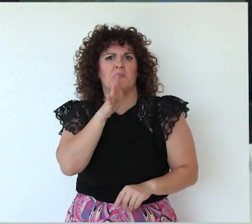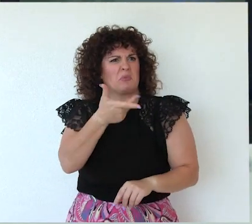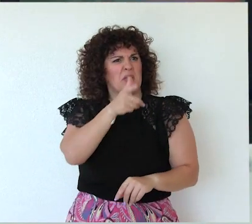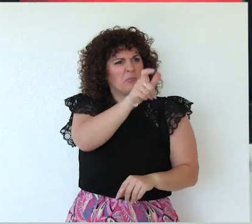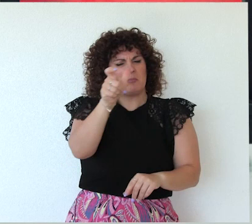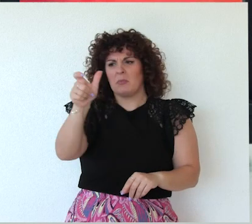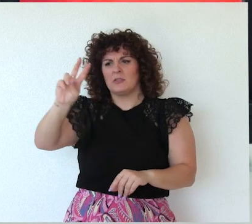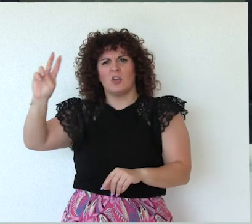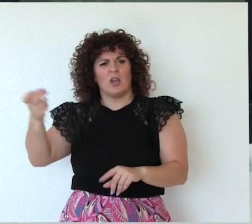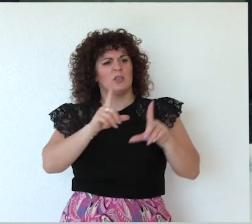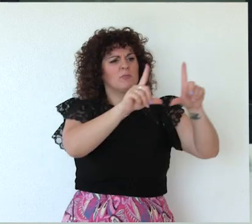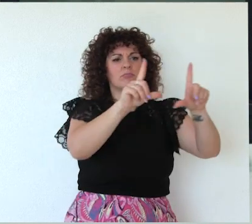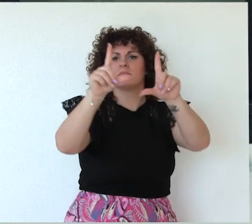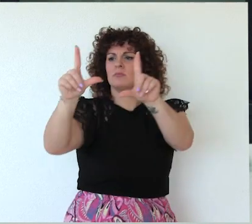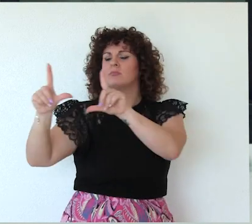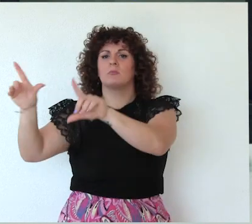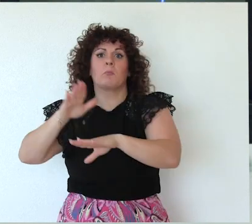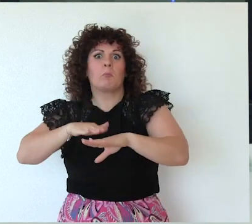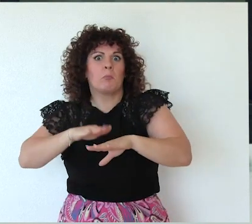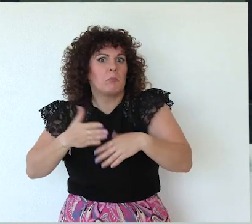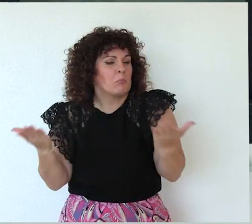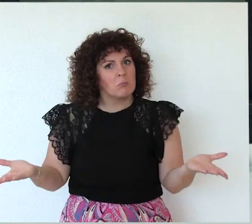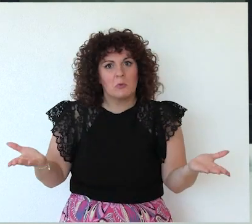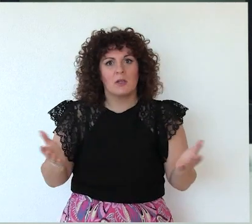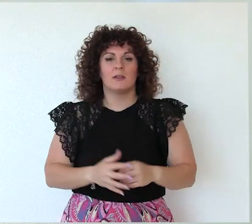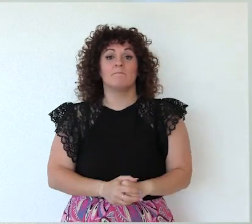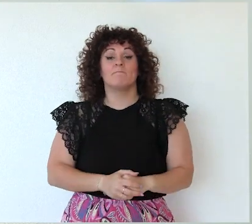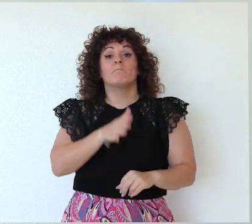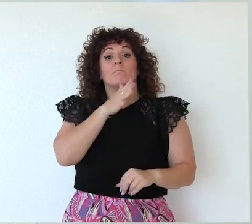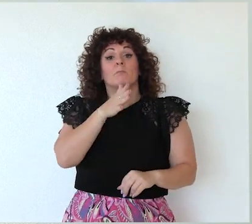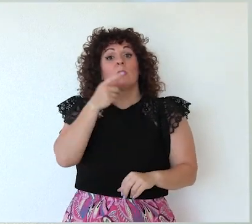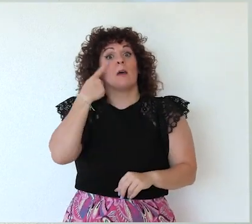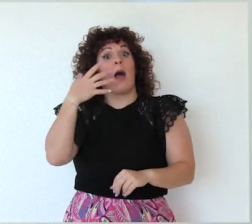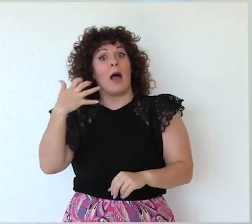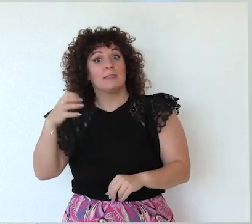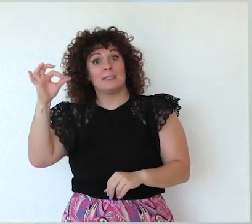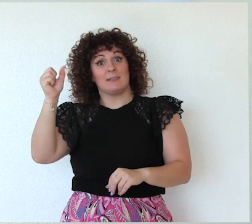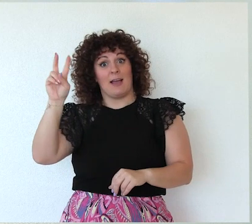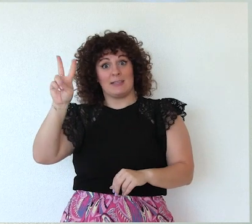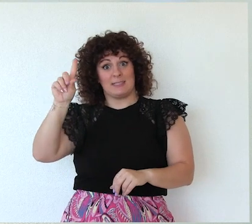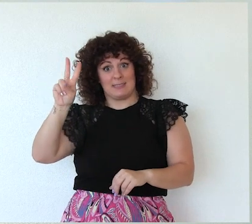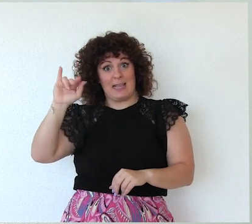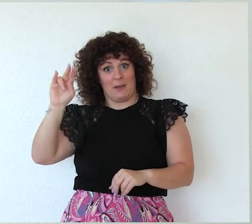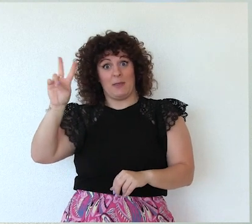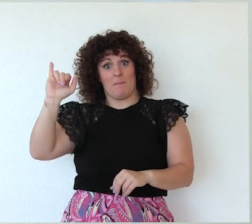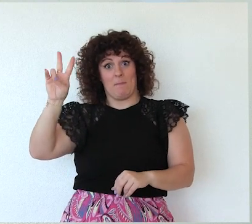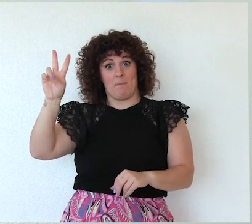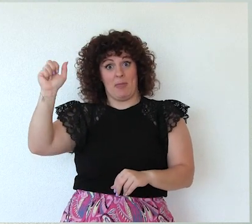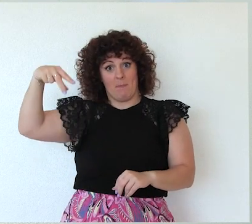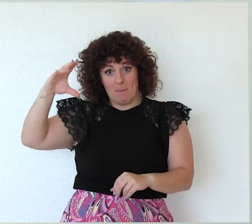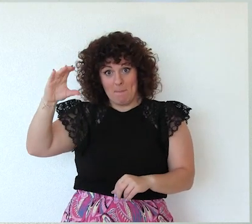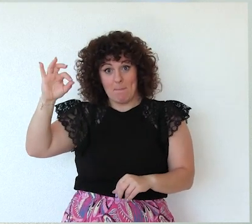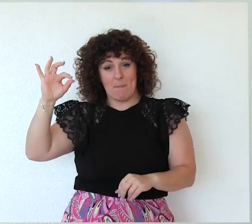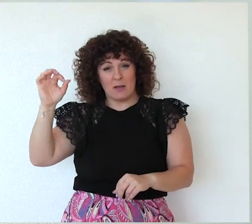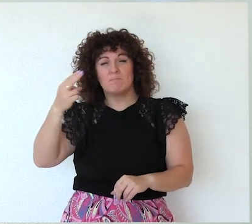imágenes ajenas para proyectarlas aquí y que podamos verlas todos? A Salvi Vivancos le interesan